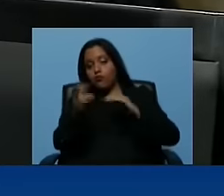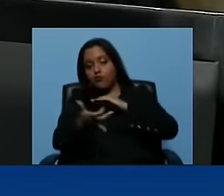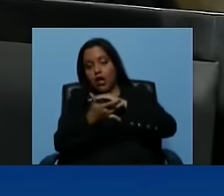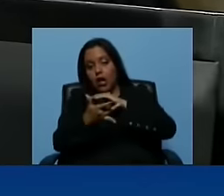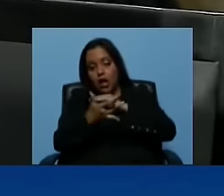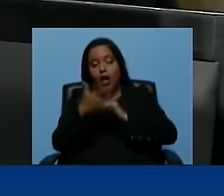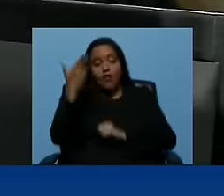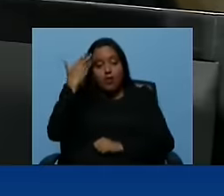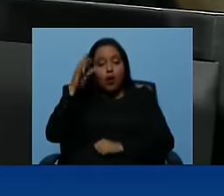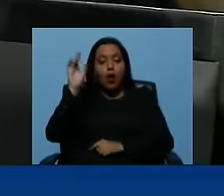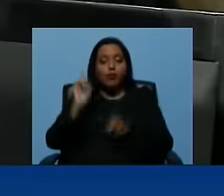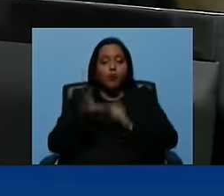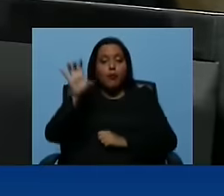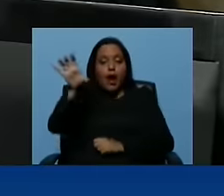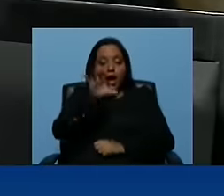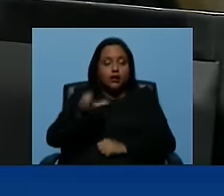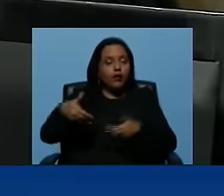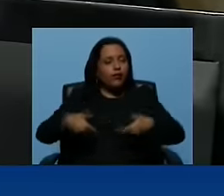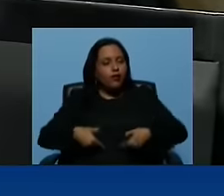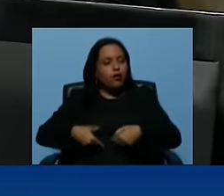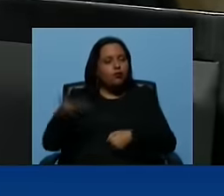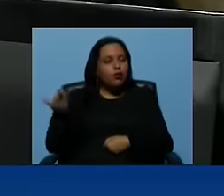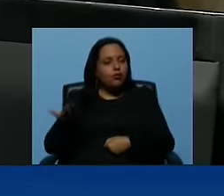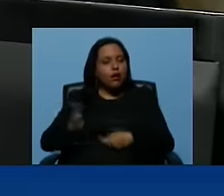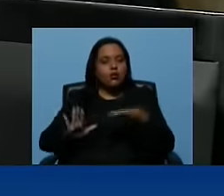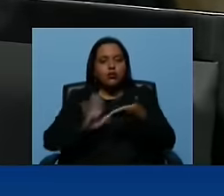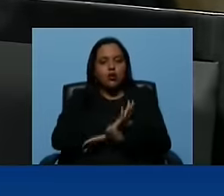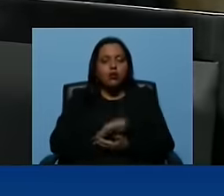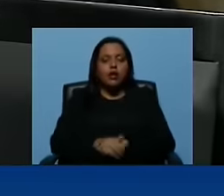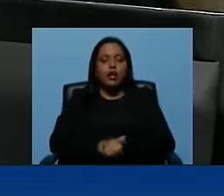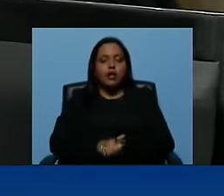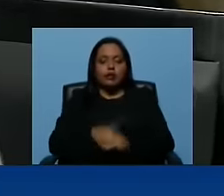existen países que han dedicado esfuerzos importantes, acciones bélicas,